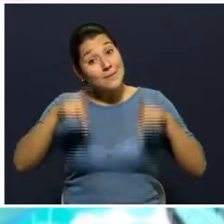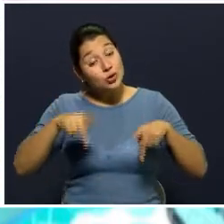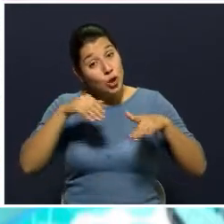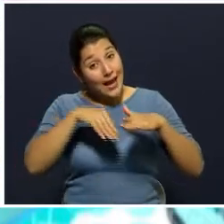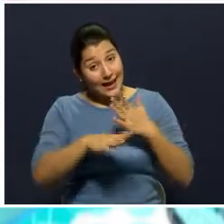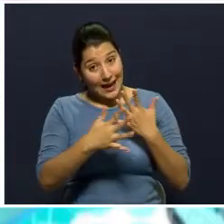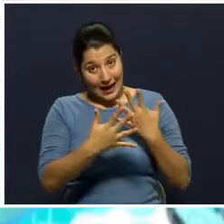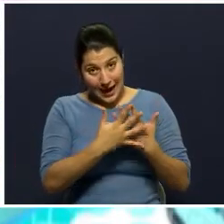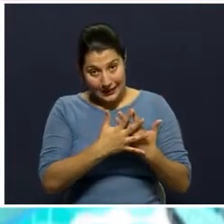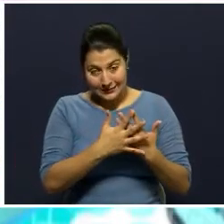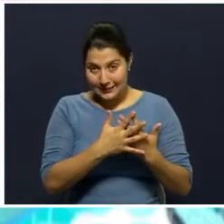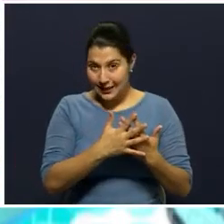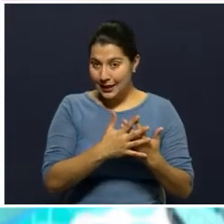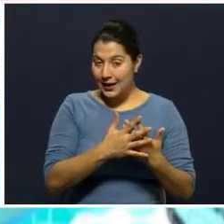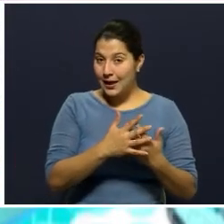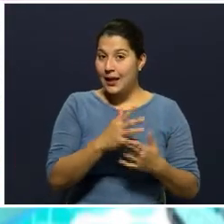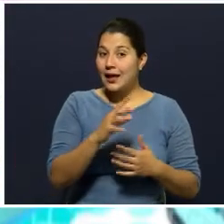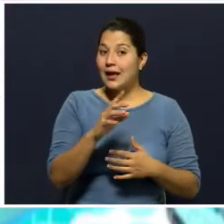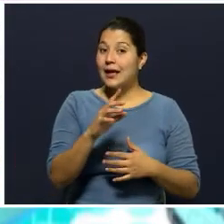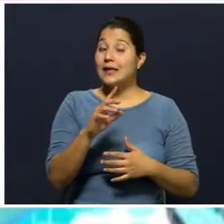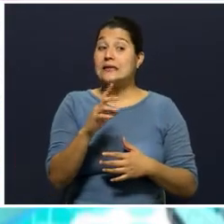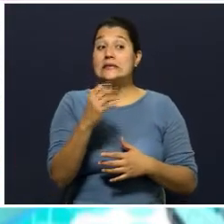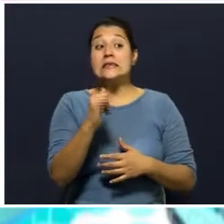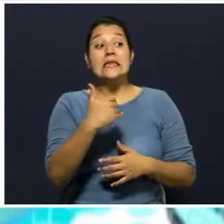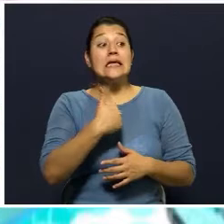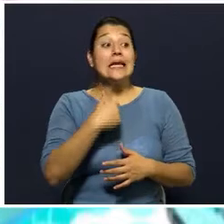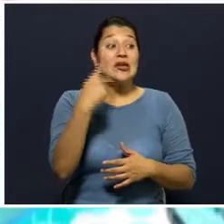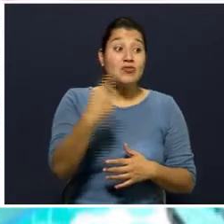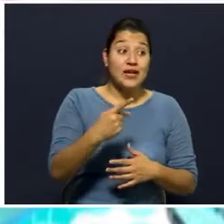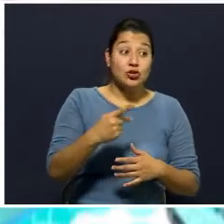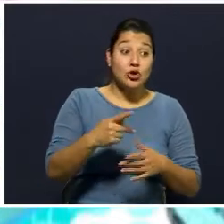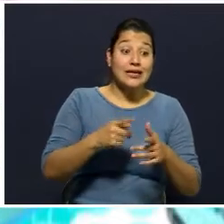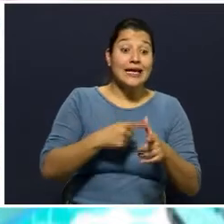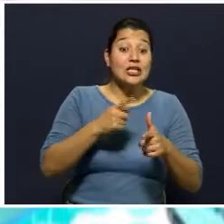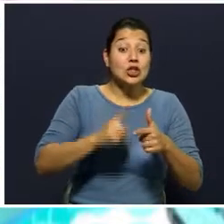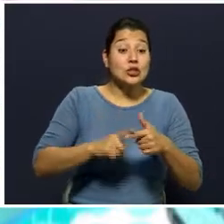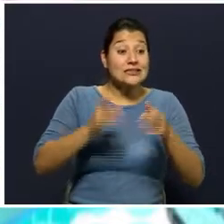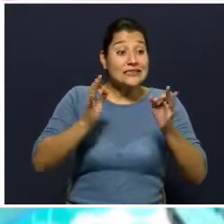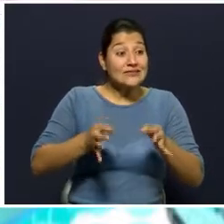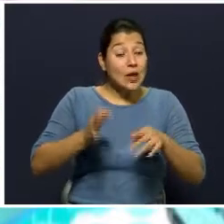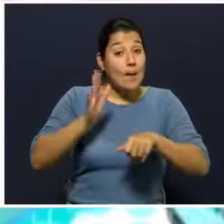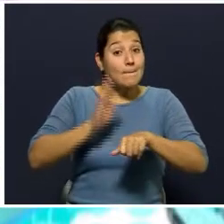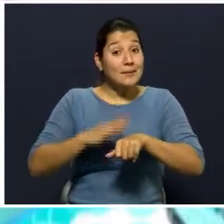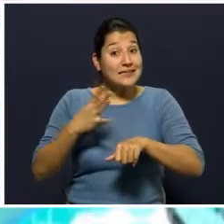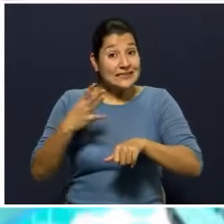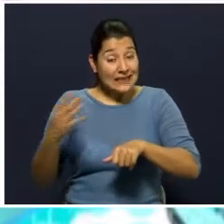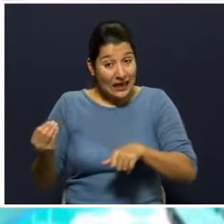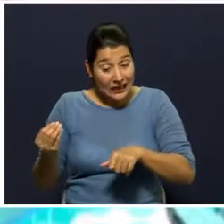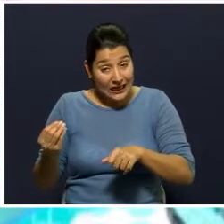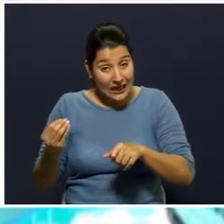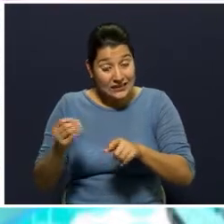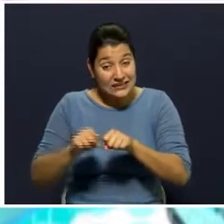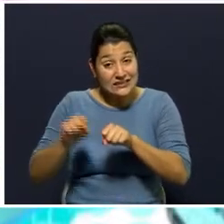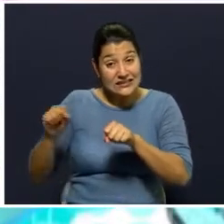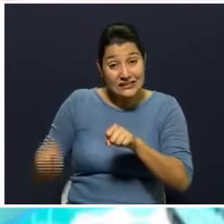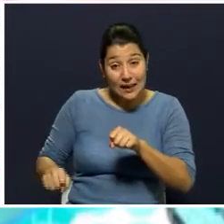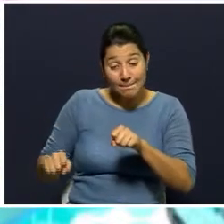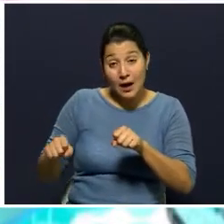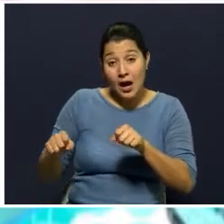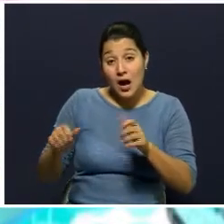no es la única condición para acceder a esta salvaguarda. Es decir, pueden aplicar